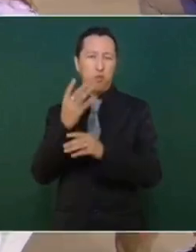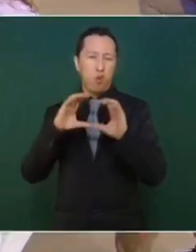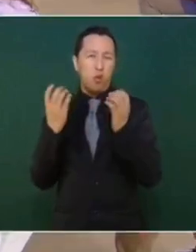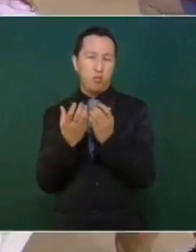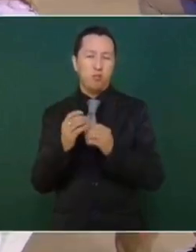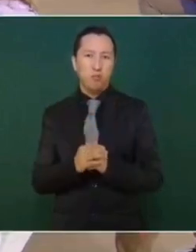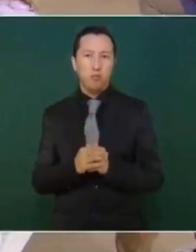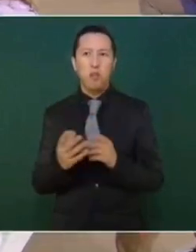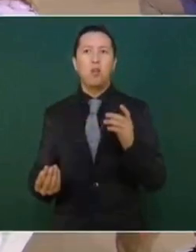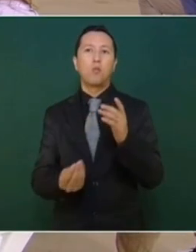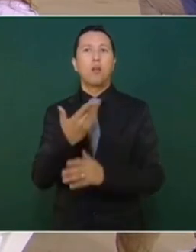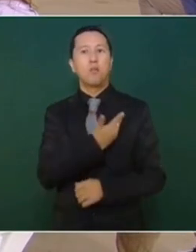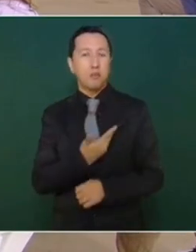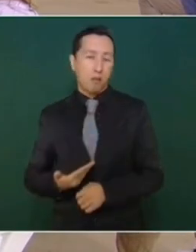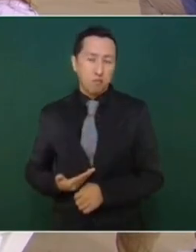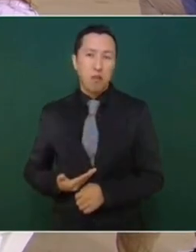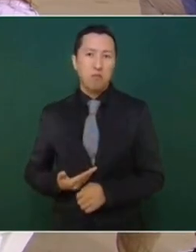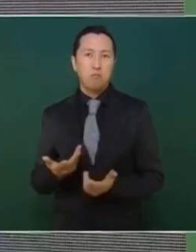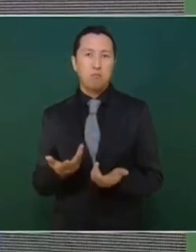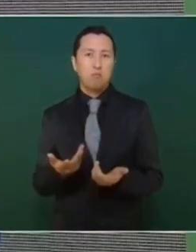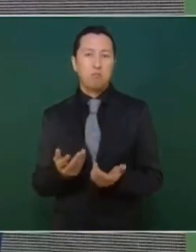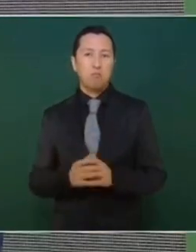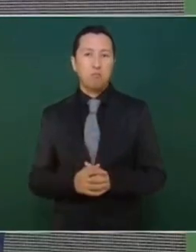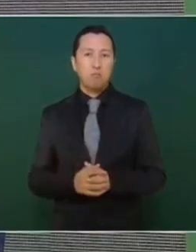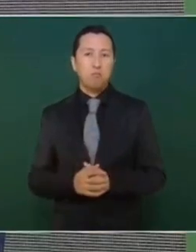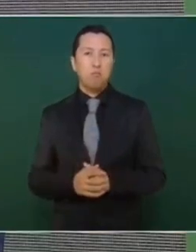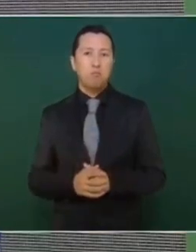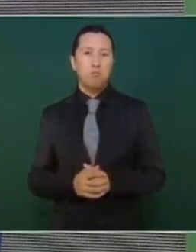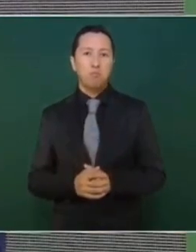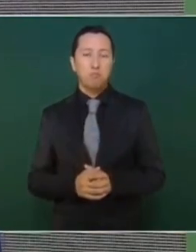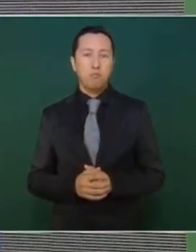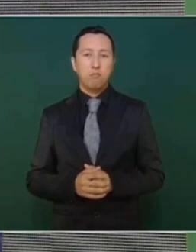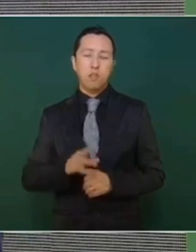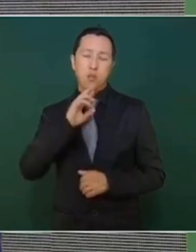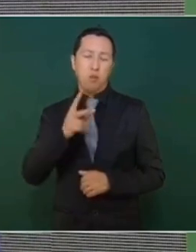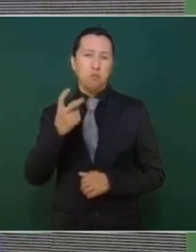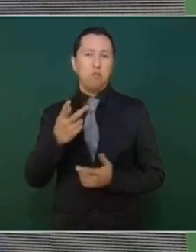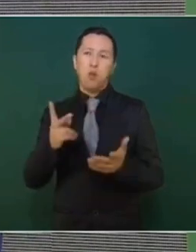elija un nuevo presidente, una nueva presidenta. Que haya